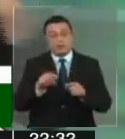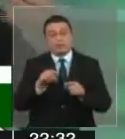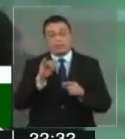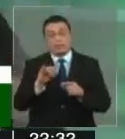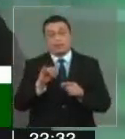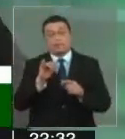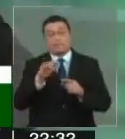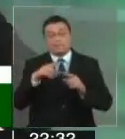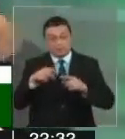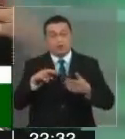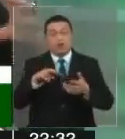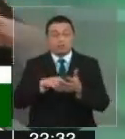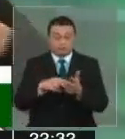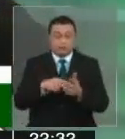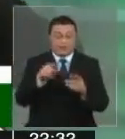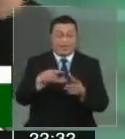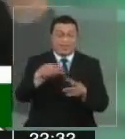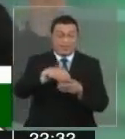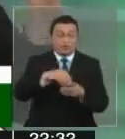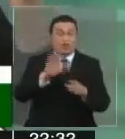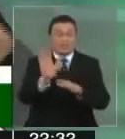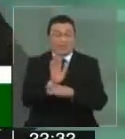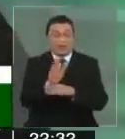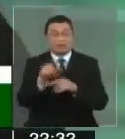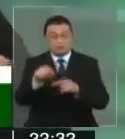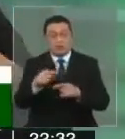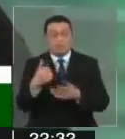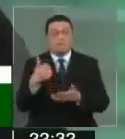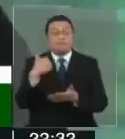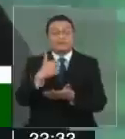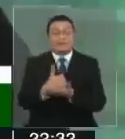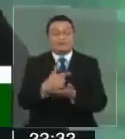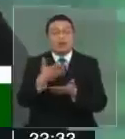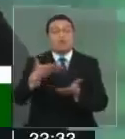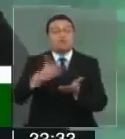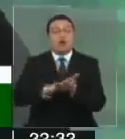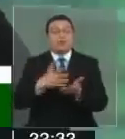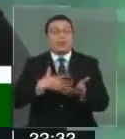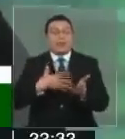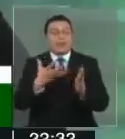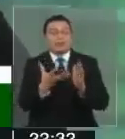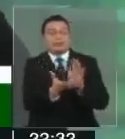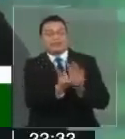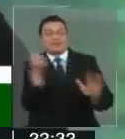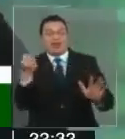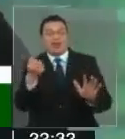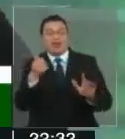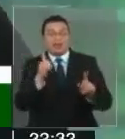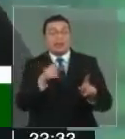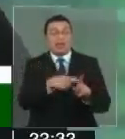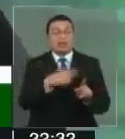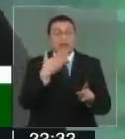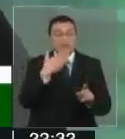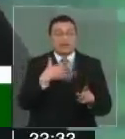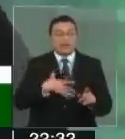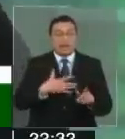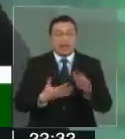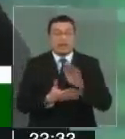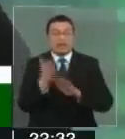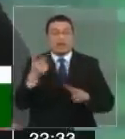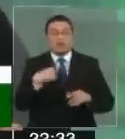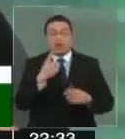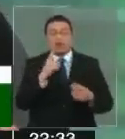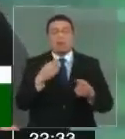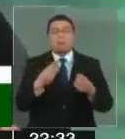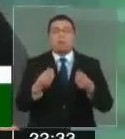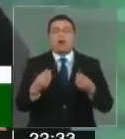el conflicto de la obra es esta presencia un poco de la muerte que se lo quiere llevar y que él también se quiere ir, porque no le encuentra